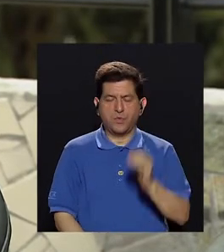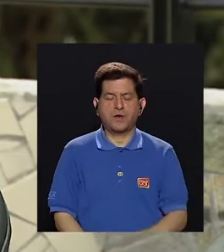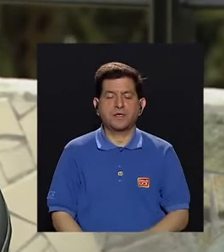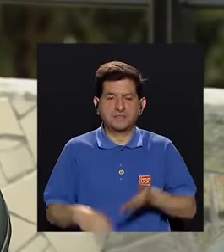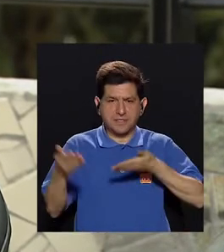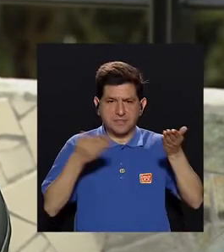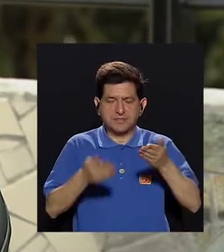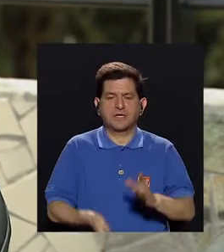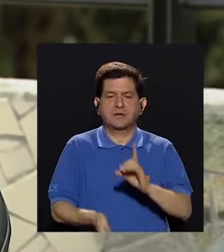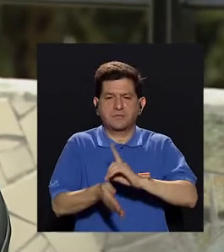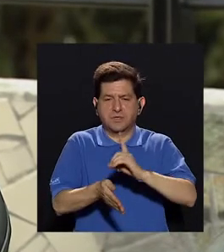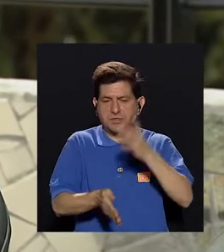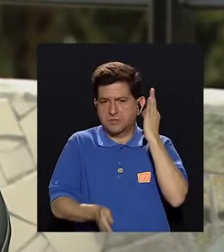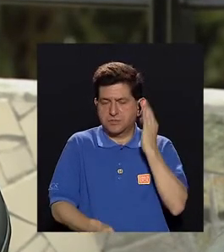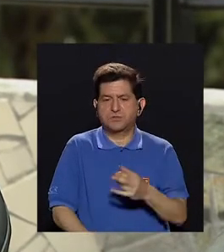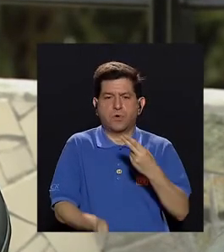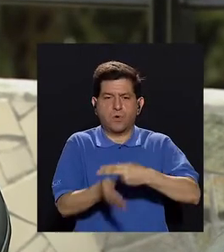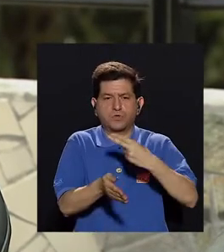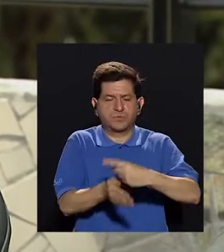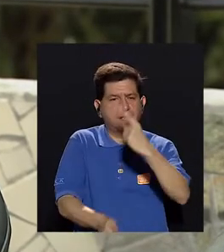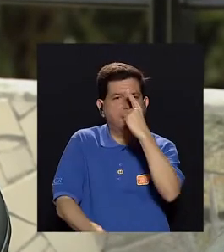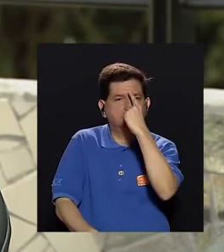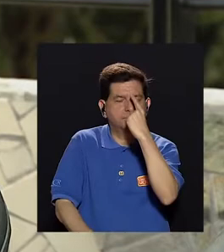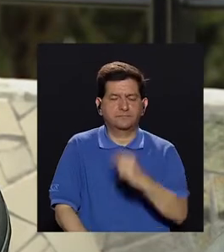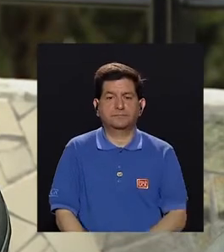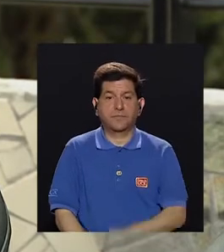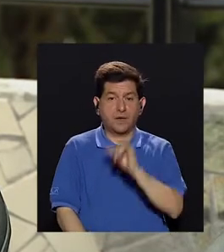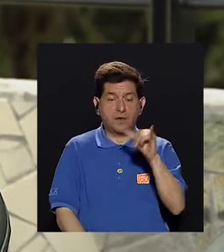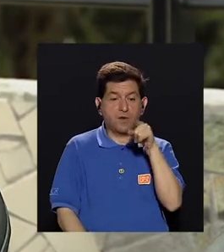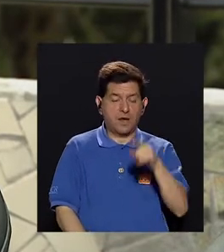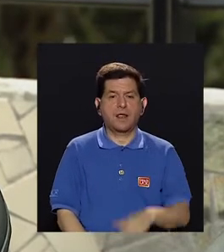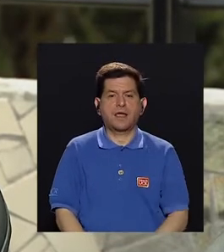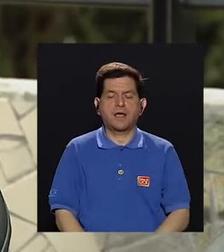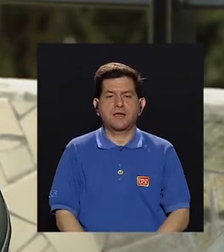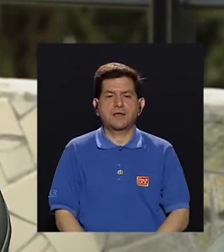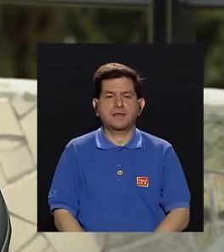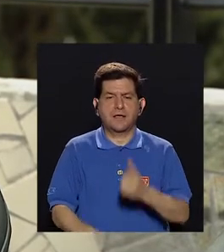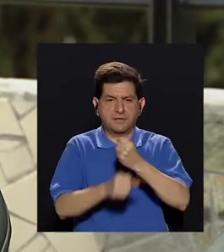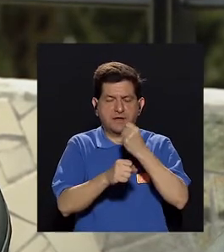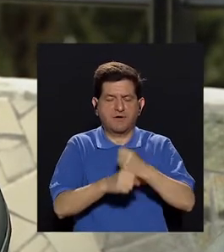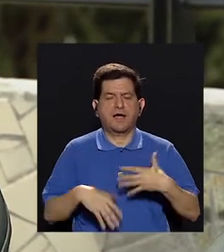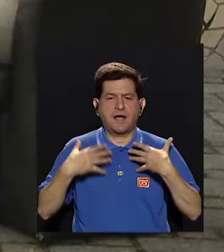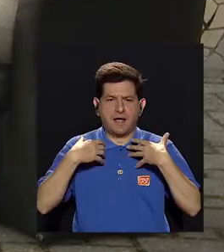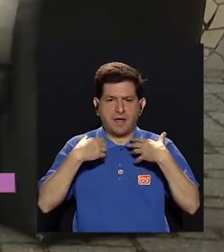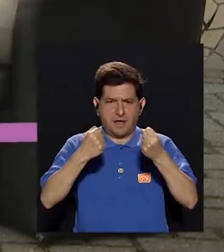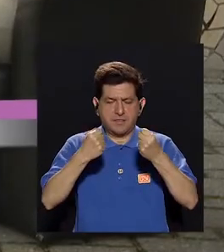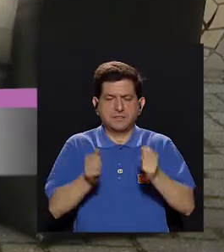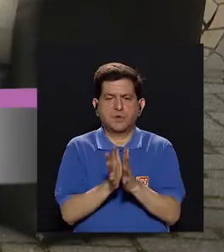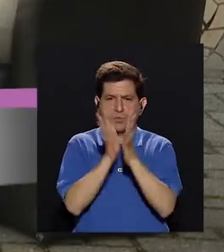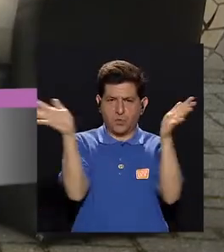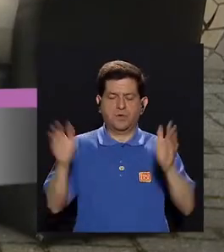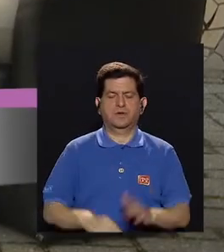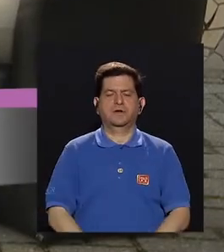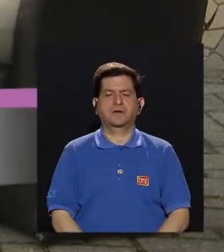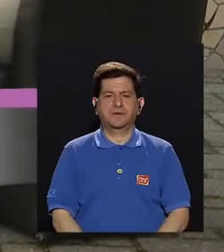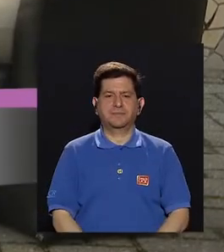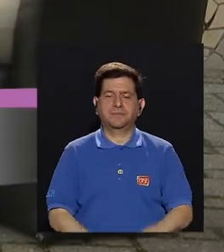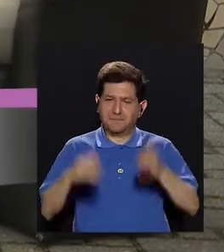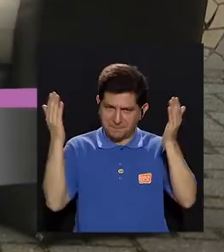de ginecología del Hospital Rafael Ángel Calderón Guardia y también es salubrista pública. Doctora, muchas